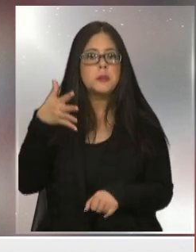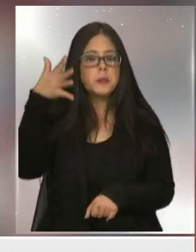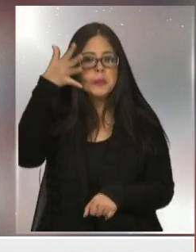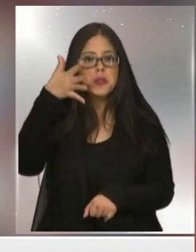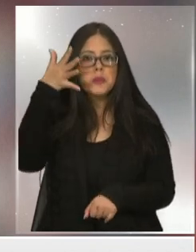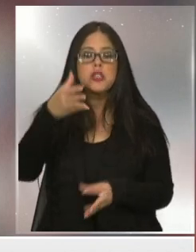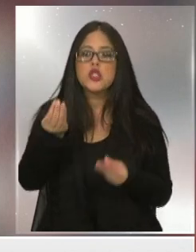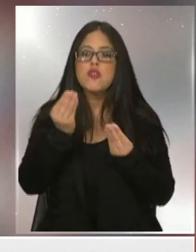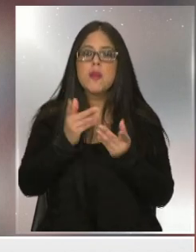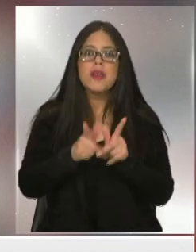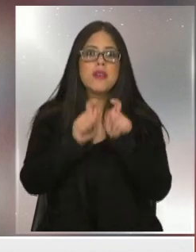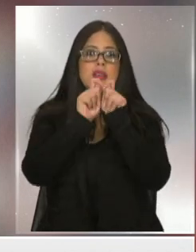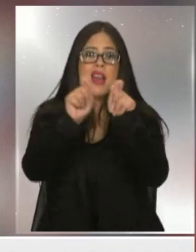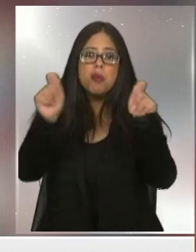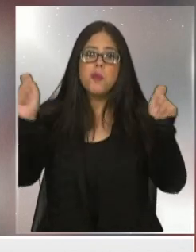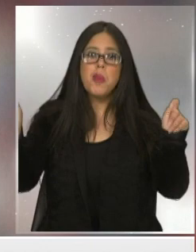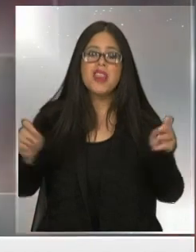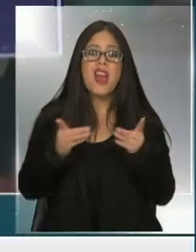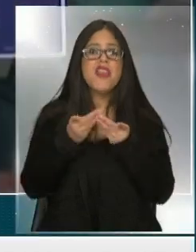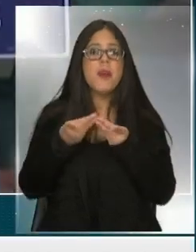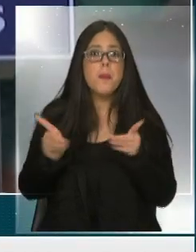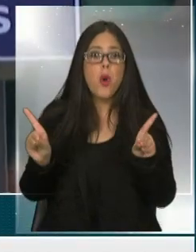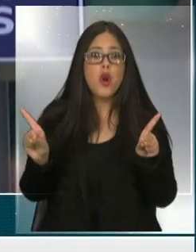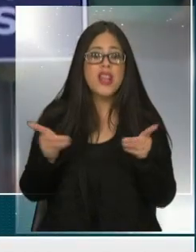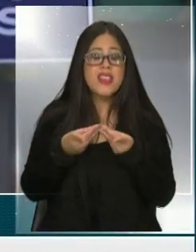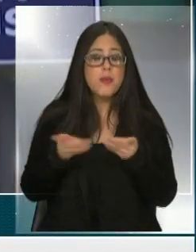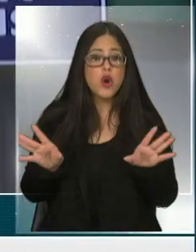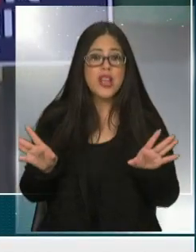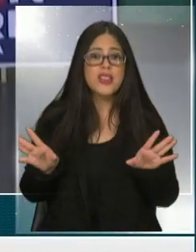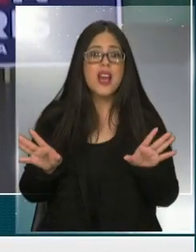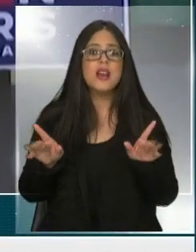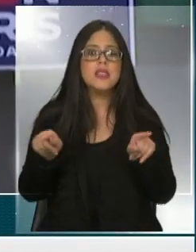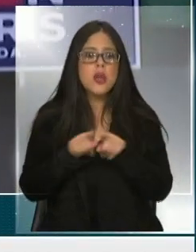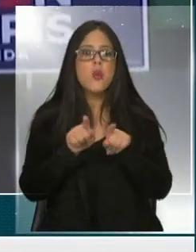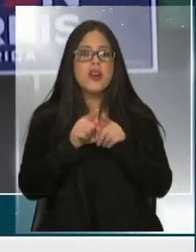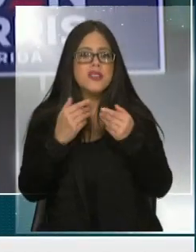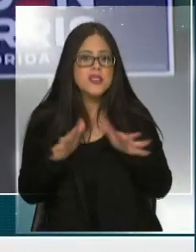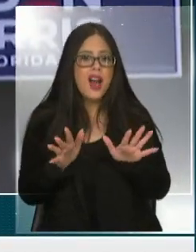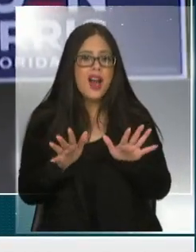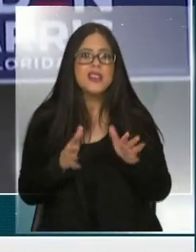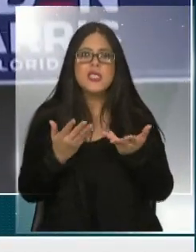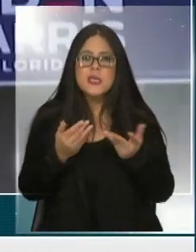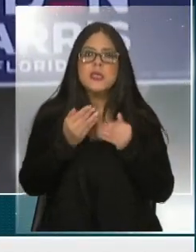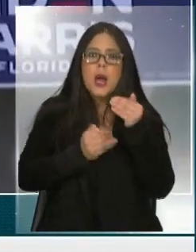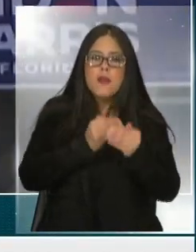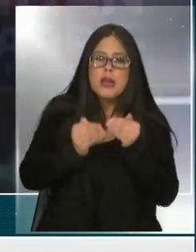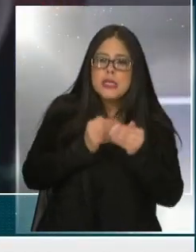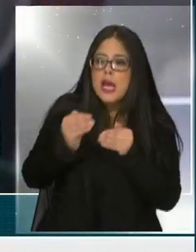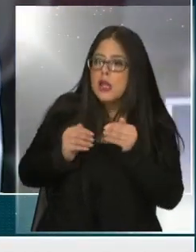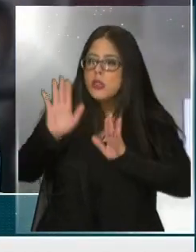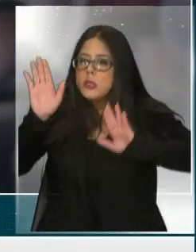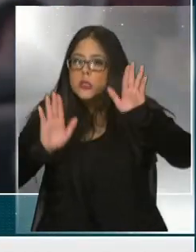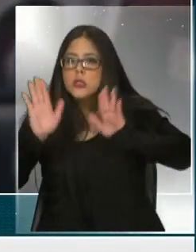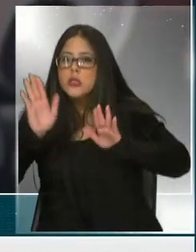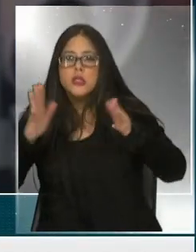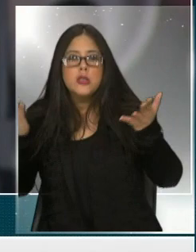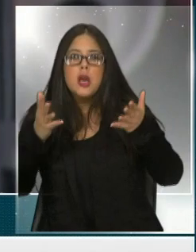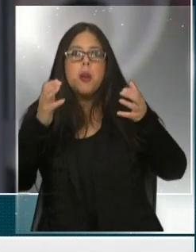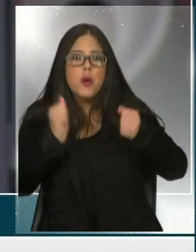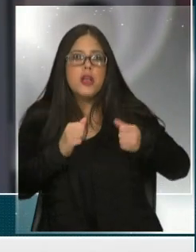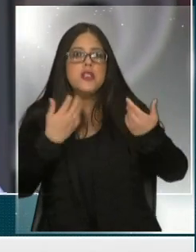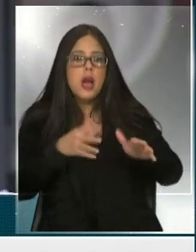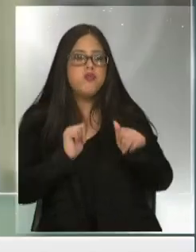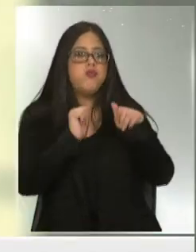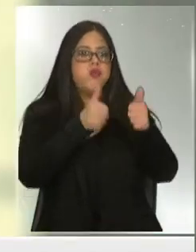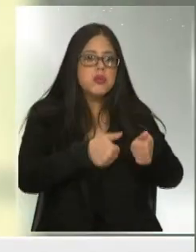campaña demócrata ya está arremetiendo, sacando a sus mejores figuras para atacar al presidente.